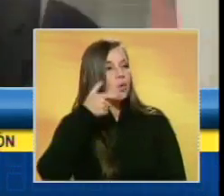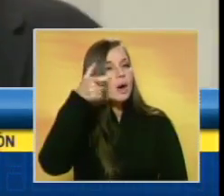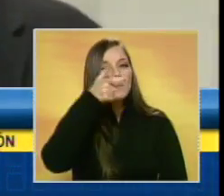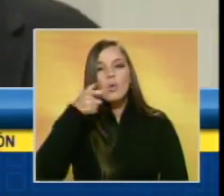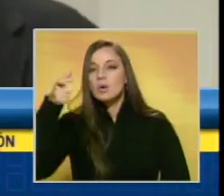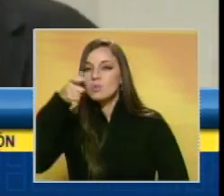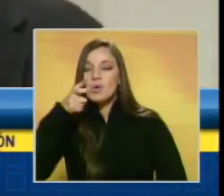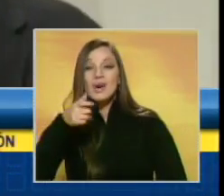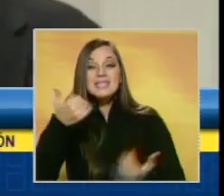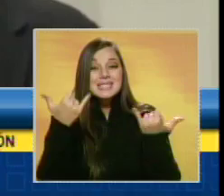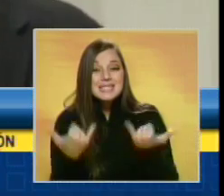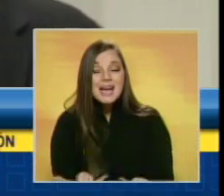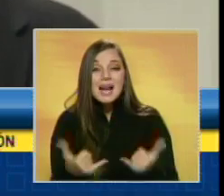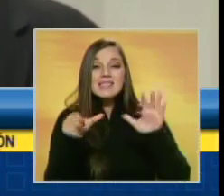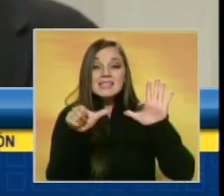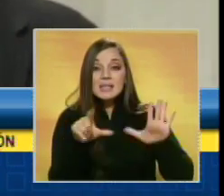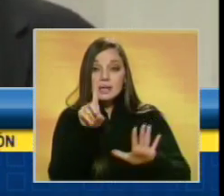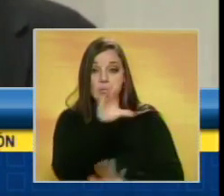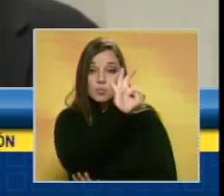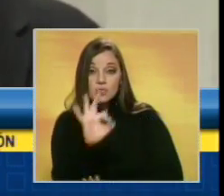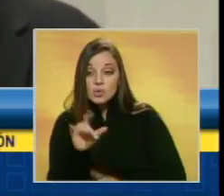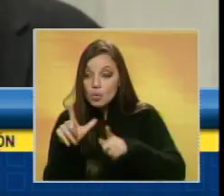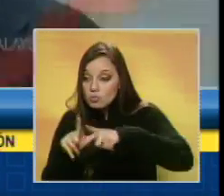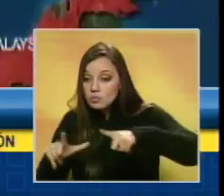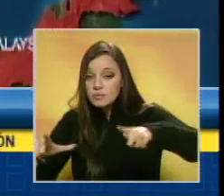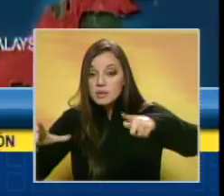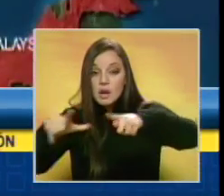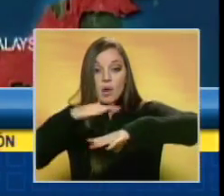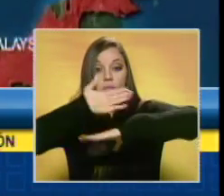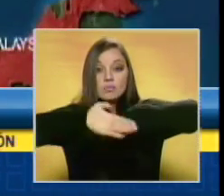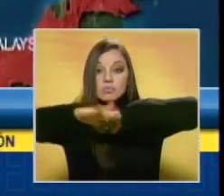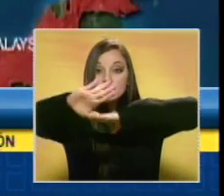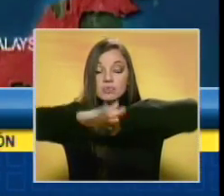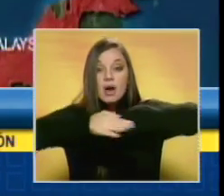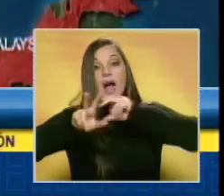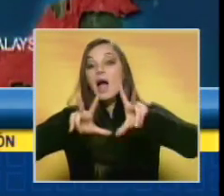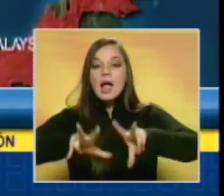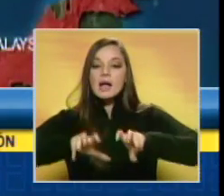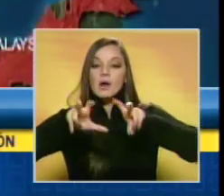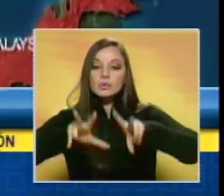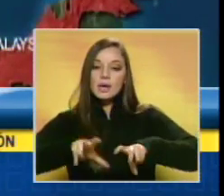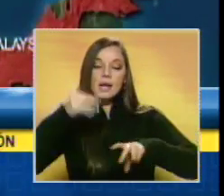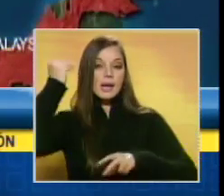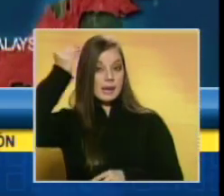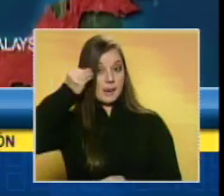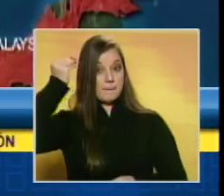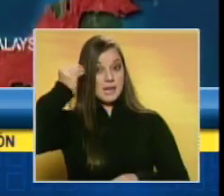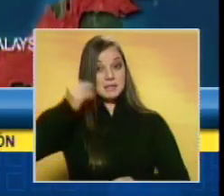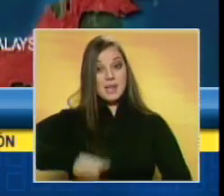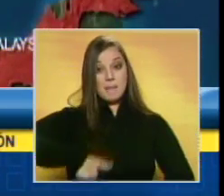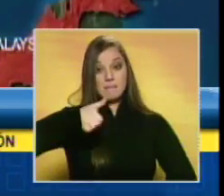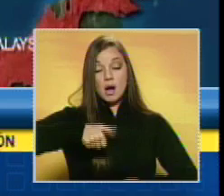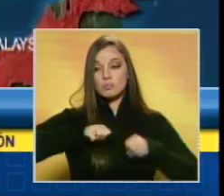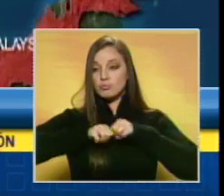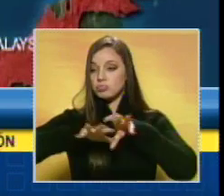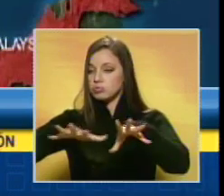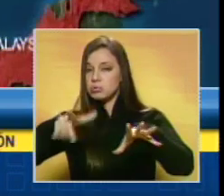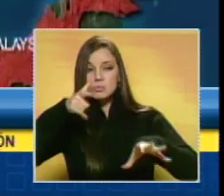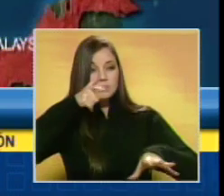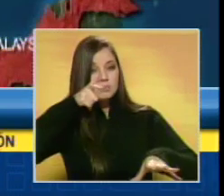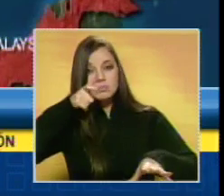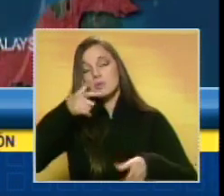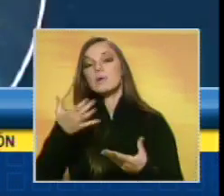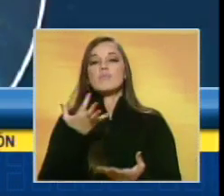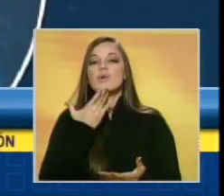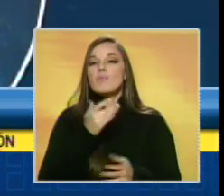rastreado 61% de la zona de búsqueda frente a la costa oeste de Australia y planean duplicar la extensión del área si no hay pistas